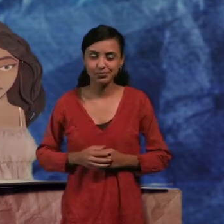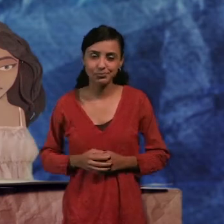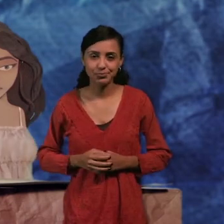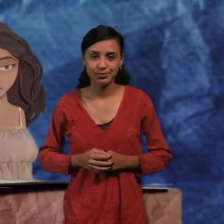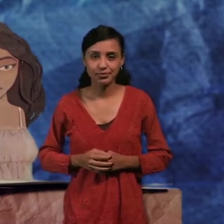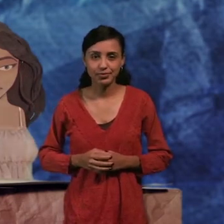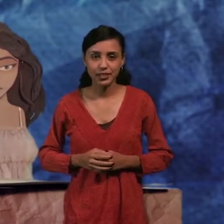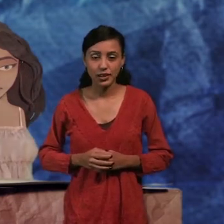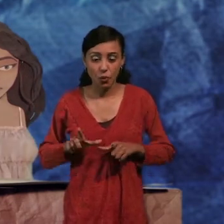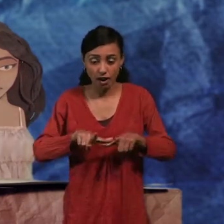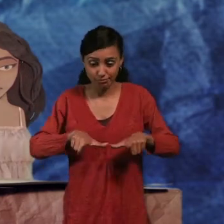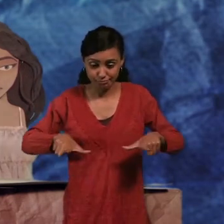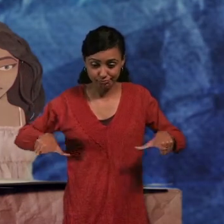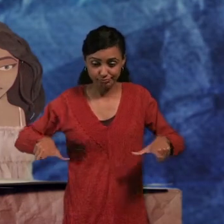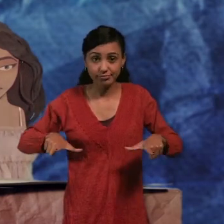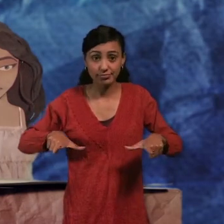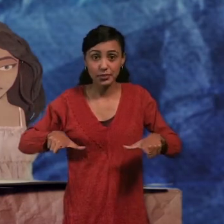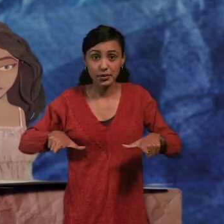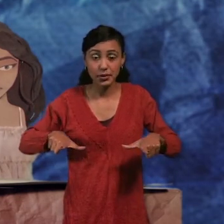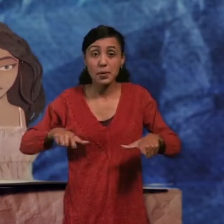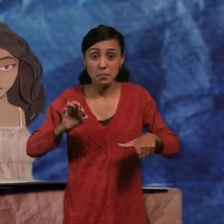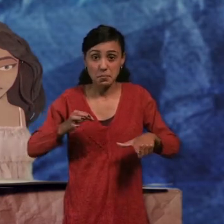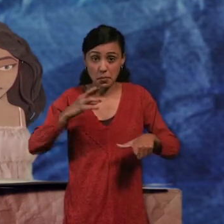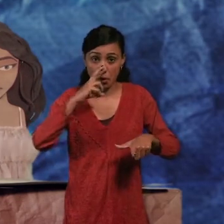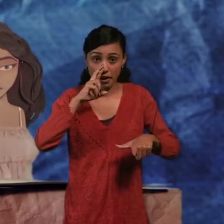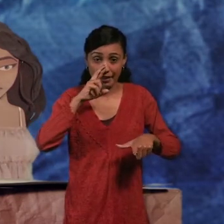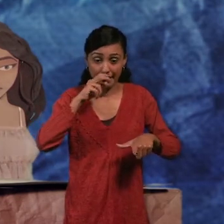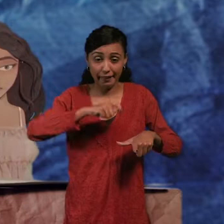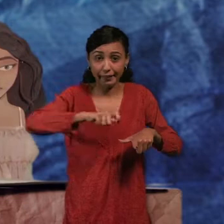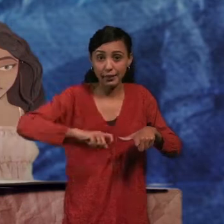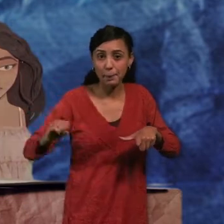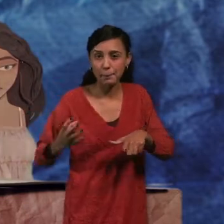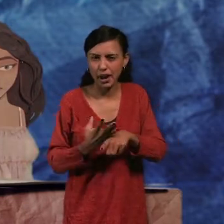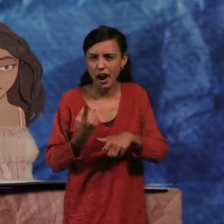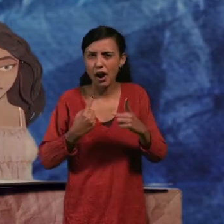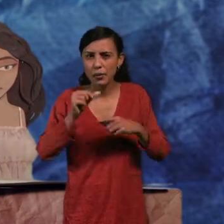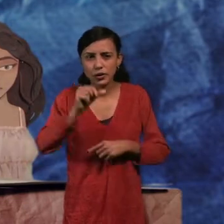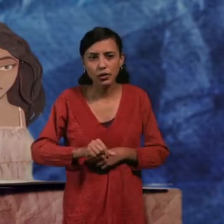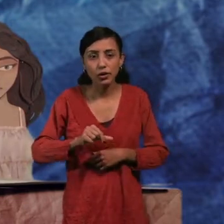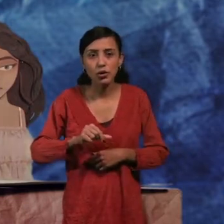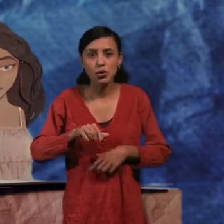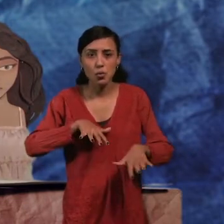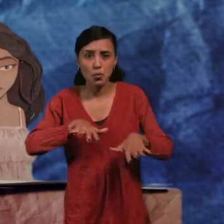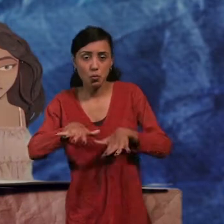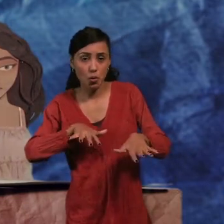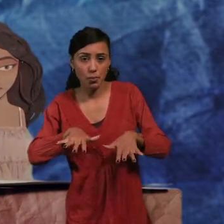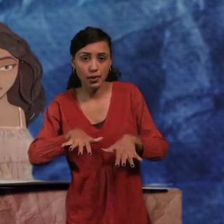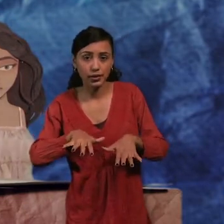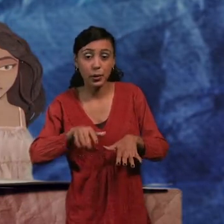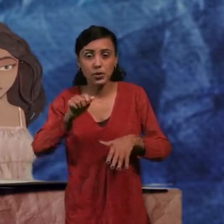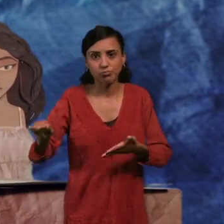una pizarra negra con tiza. Cada vez que el personaje iba a realizar un nuevo movimiento, el realizador borraba